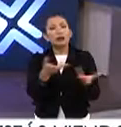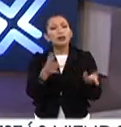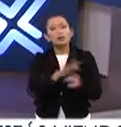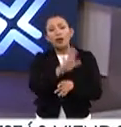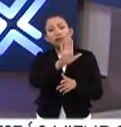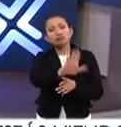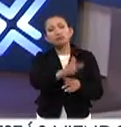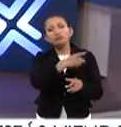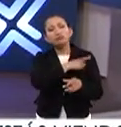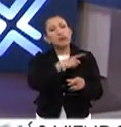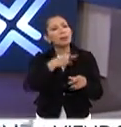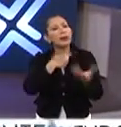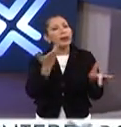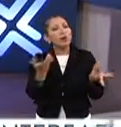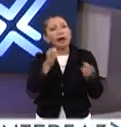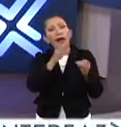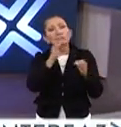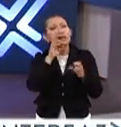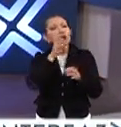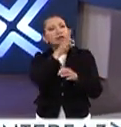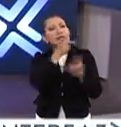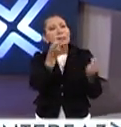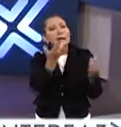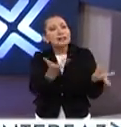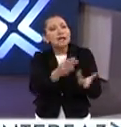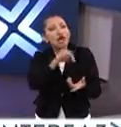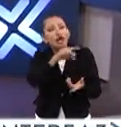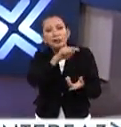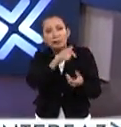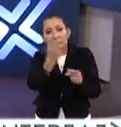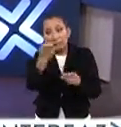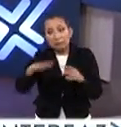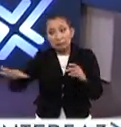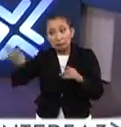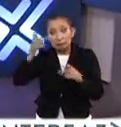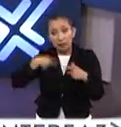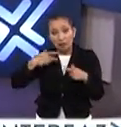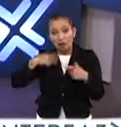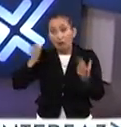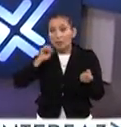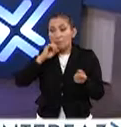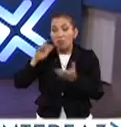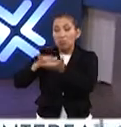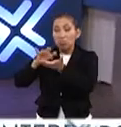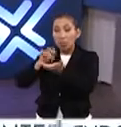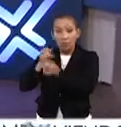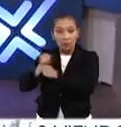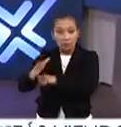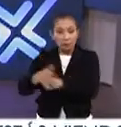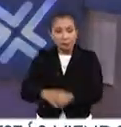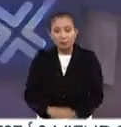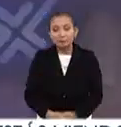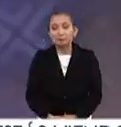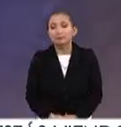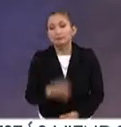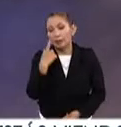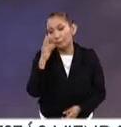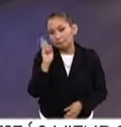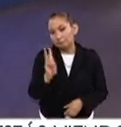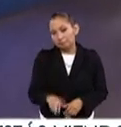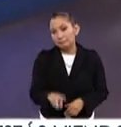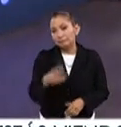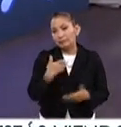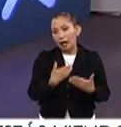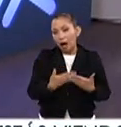el papel que debe adoptar entonces una agencia de noticias como Notimex ante este panorama? Bueno, pues yo creo que tú lo has dicho muy bien.